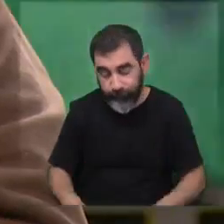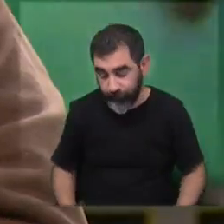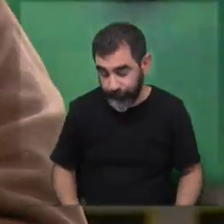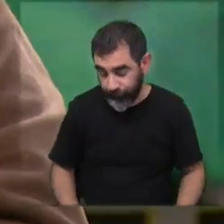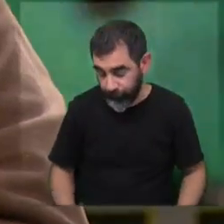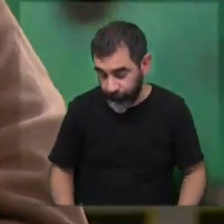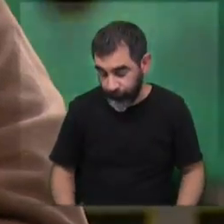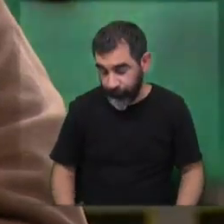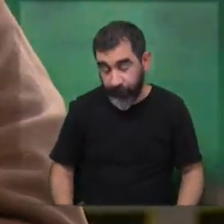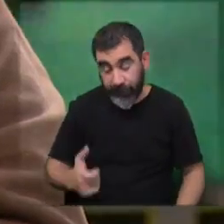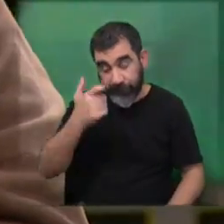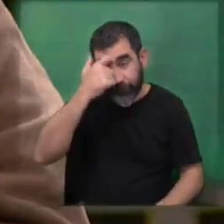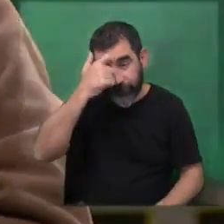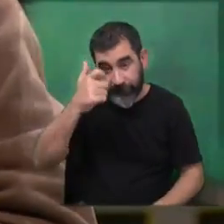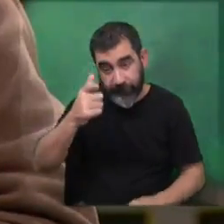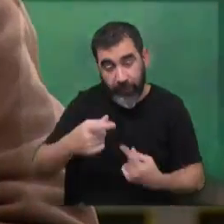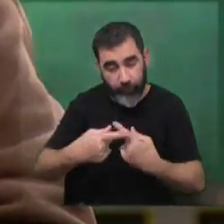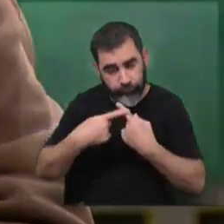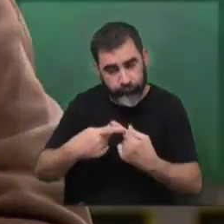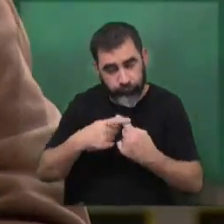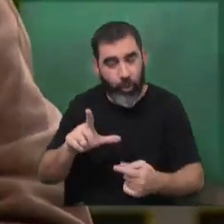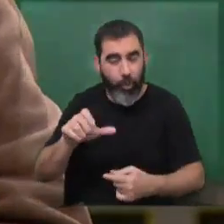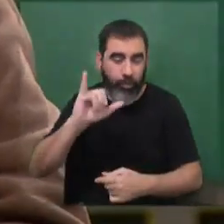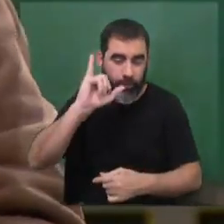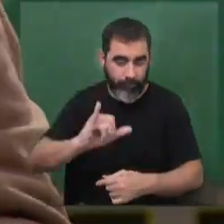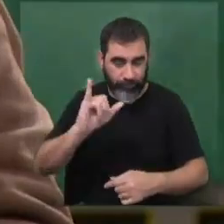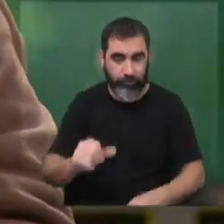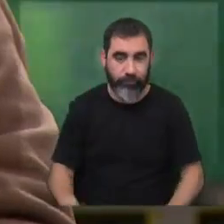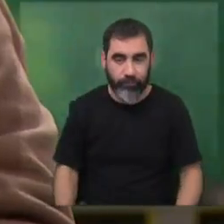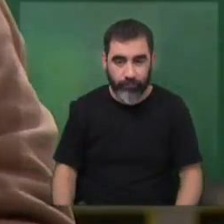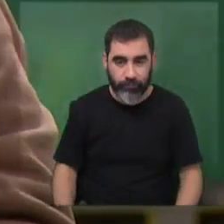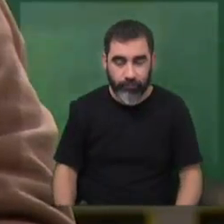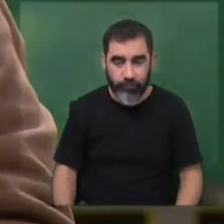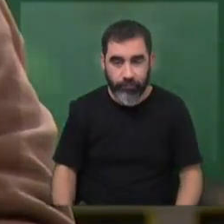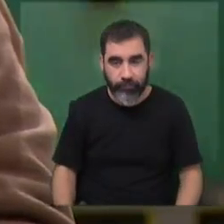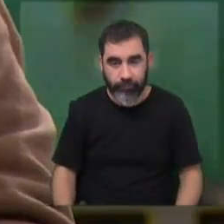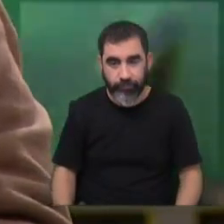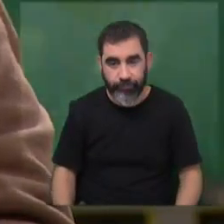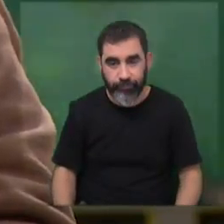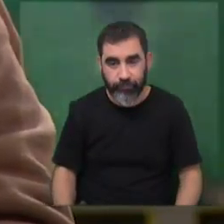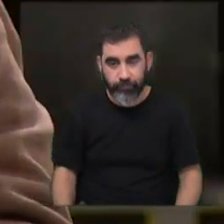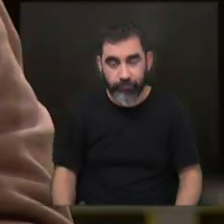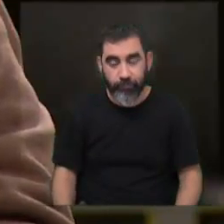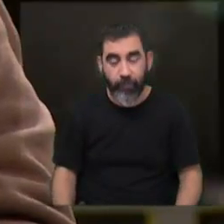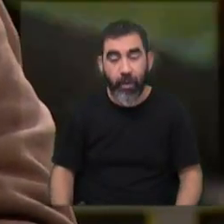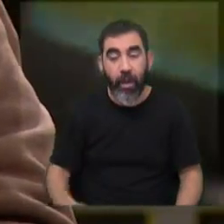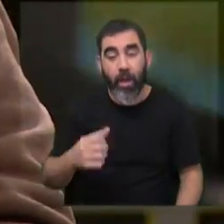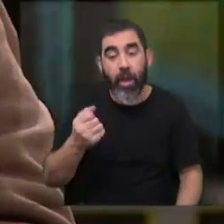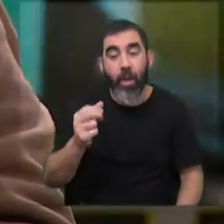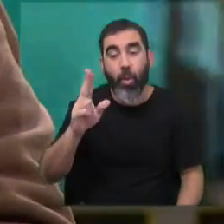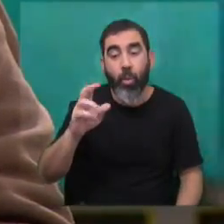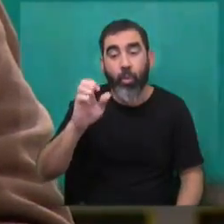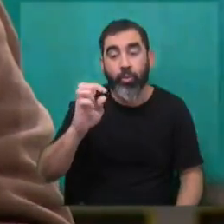Sí, la ciencia también tiene polémicas. No, y en este caso, más. El gen Australevias, como lo